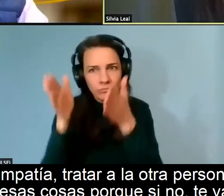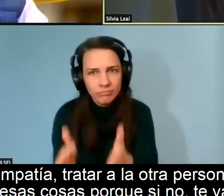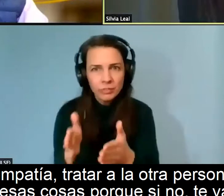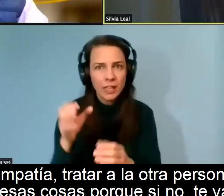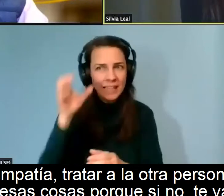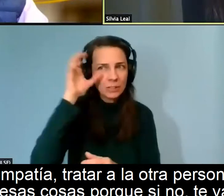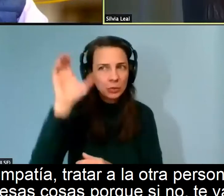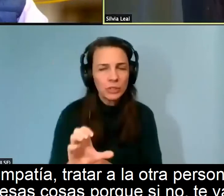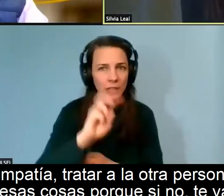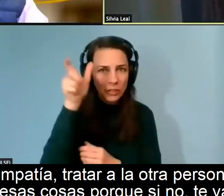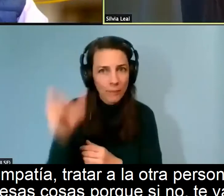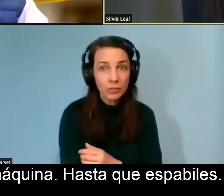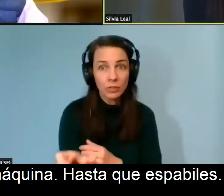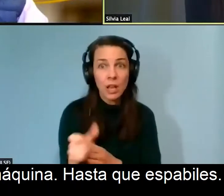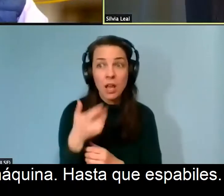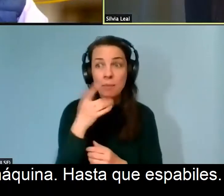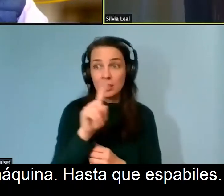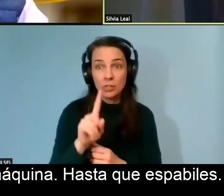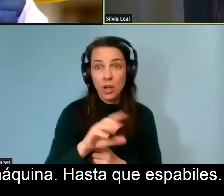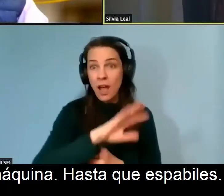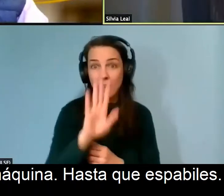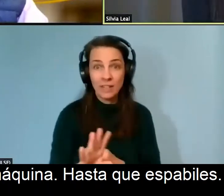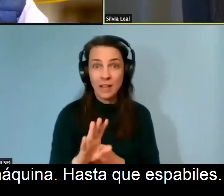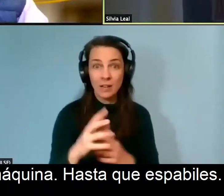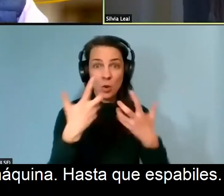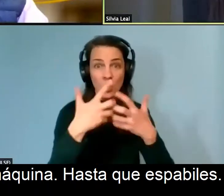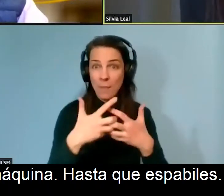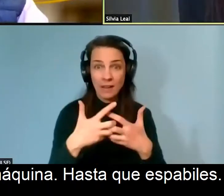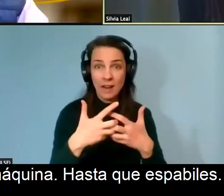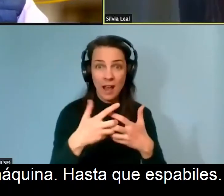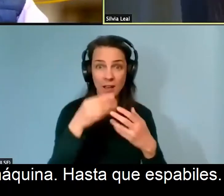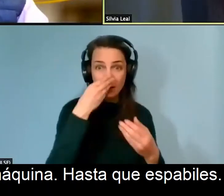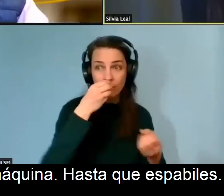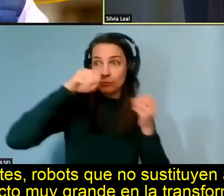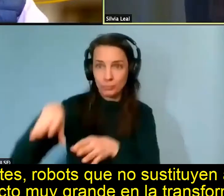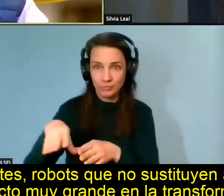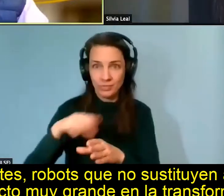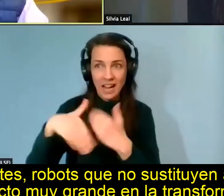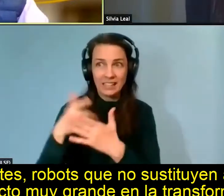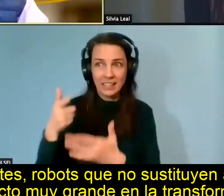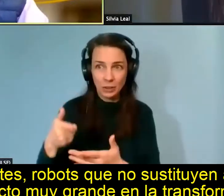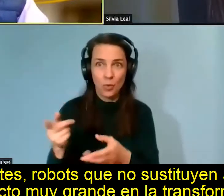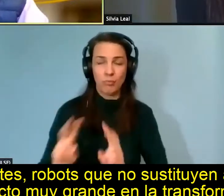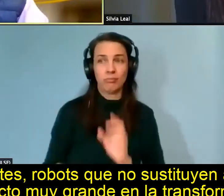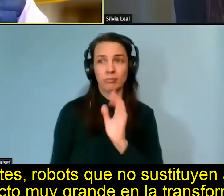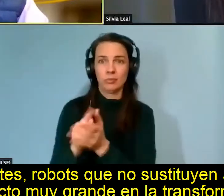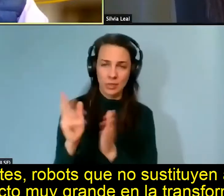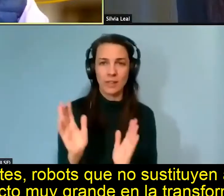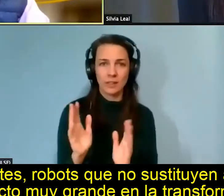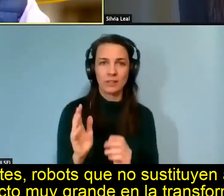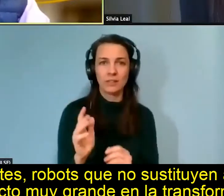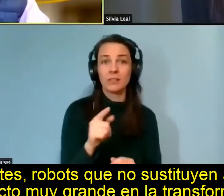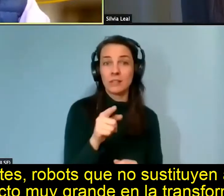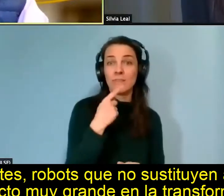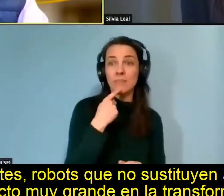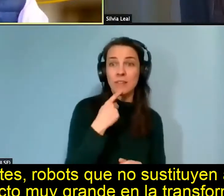esas cosas porque si no te va a sustituir una máquina Sin hasta que duda. espabiles. Lo comentabas antes, además, ¿no?